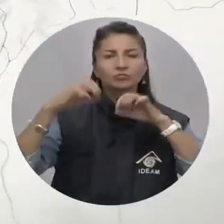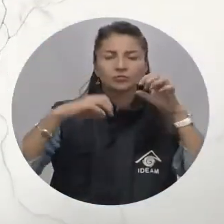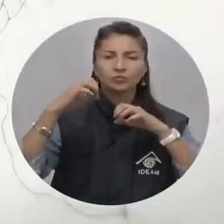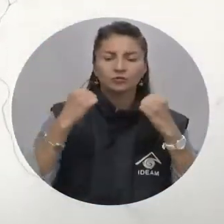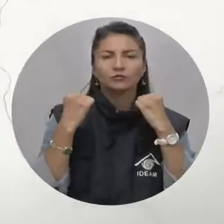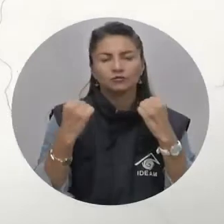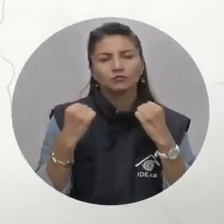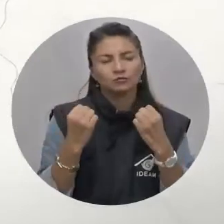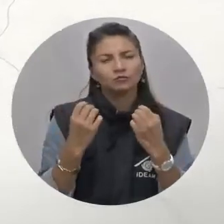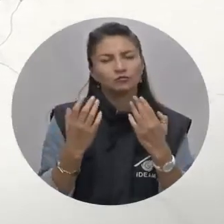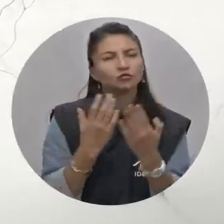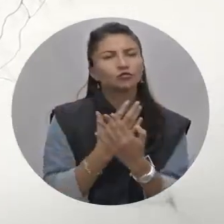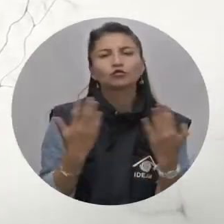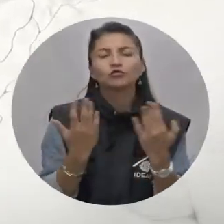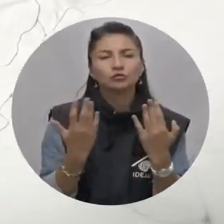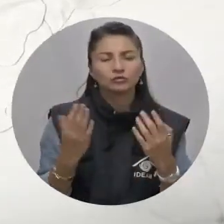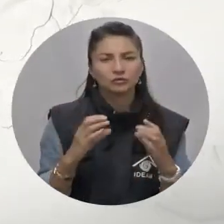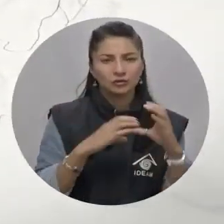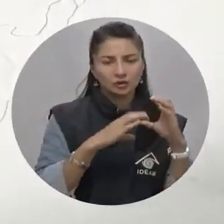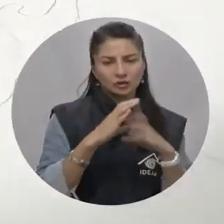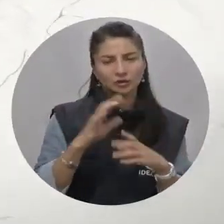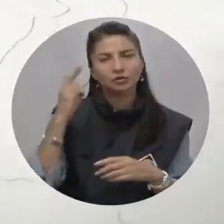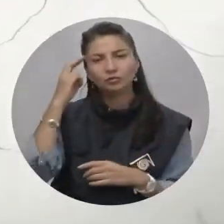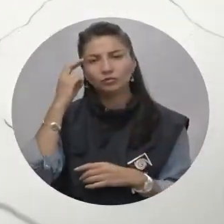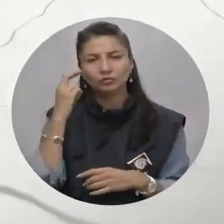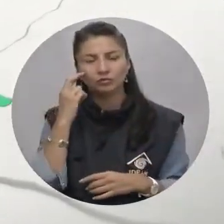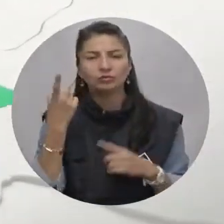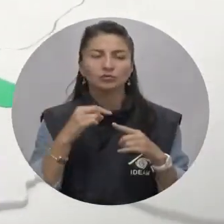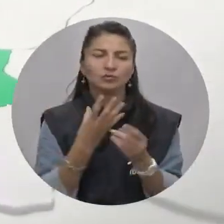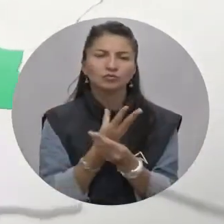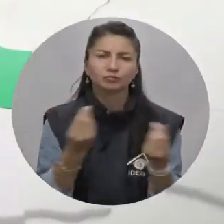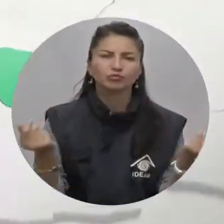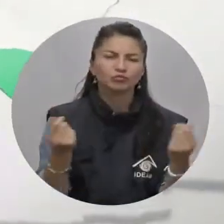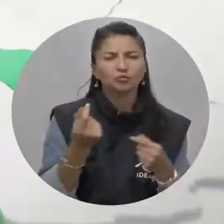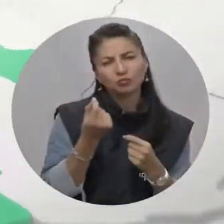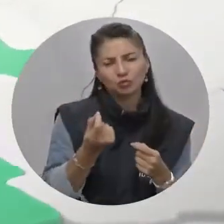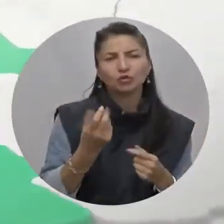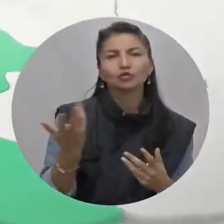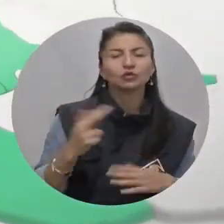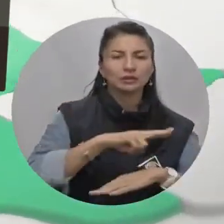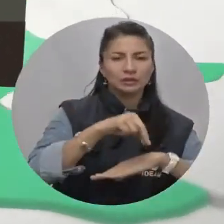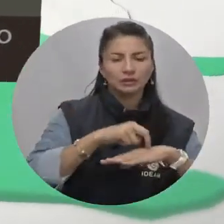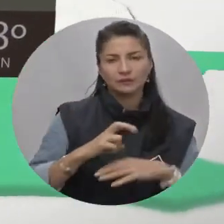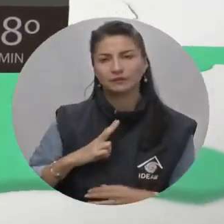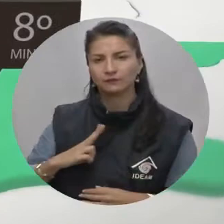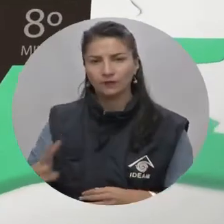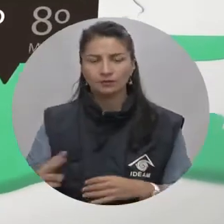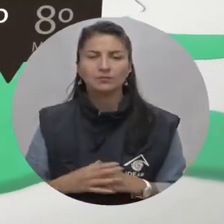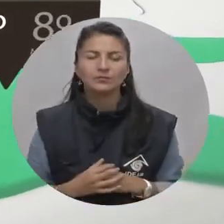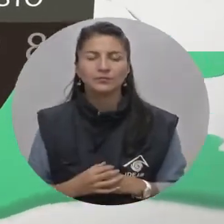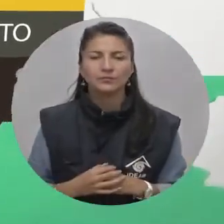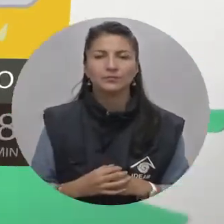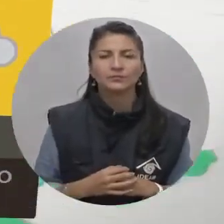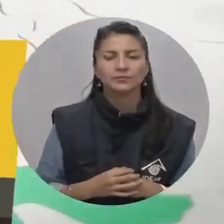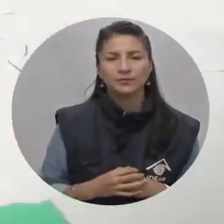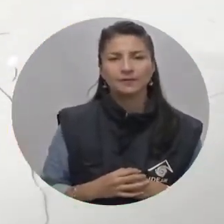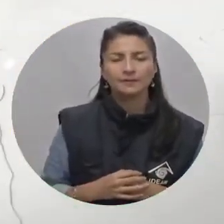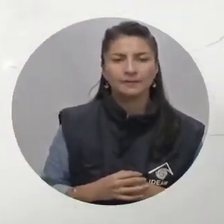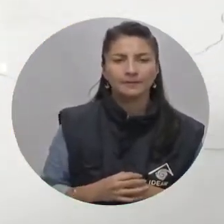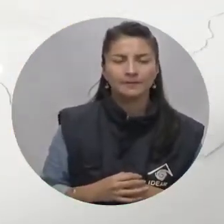Sobre el Pacífico habrá más nubes acompañadas de lluvias moderadas, principalmente en el Cauca, Chocó, dispersándose hacia Nariño y